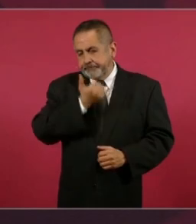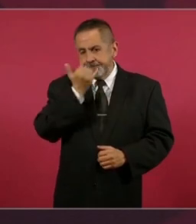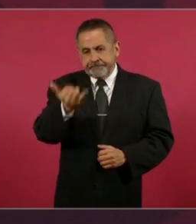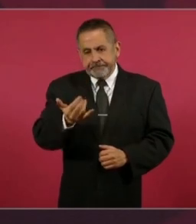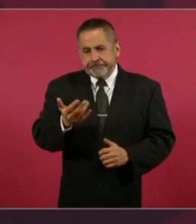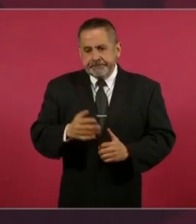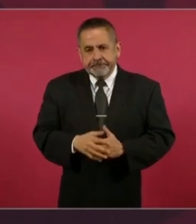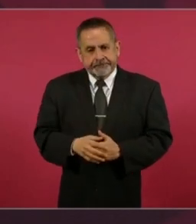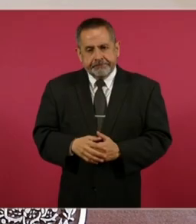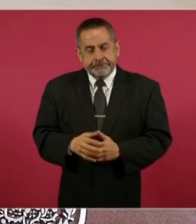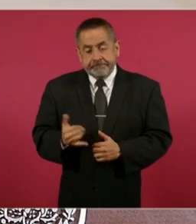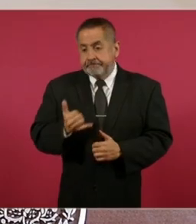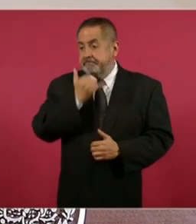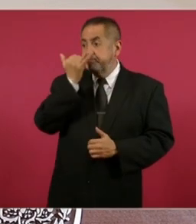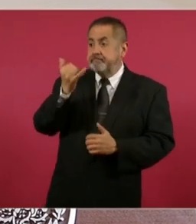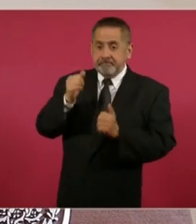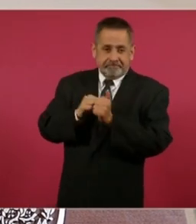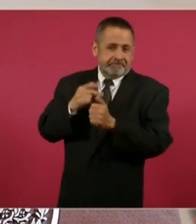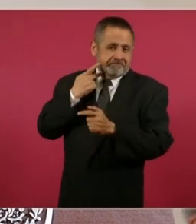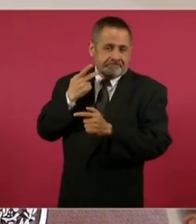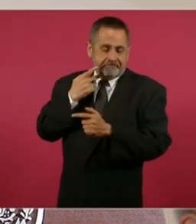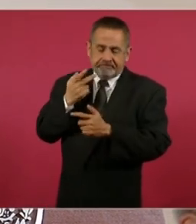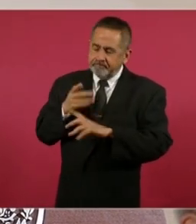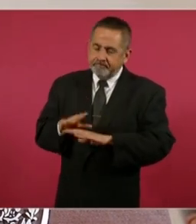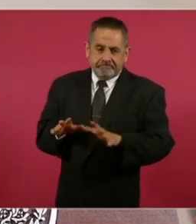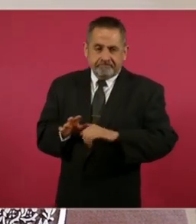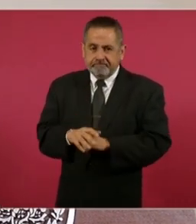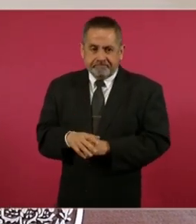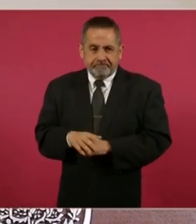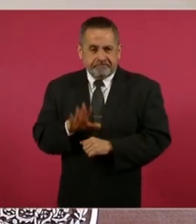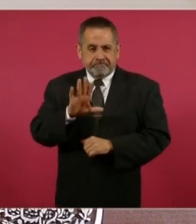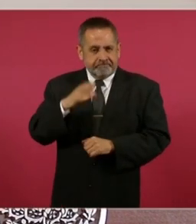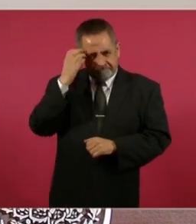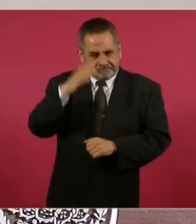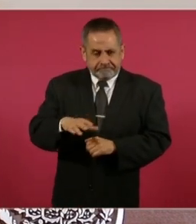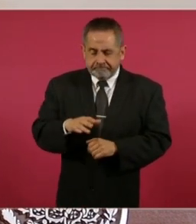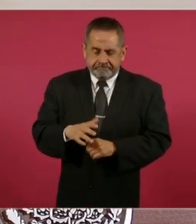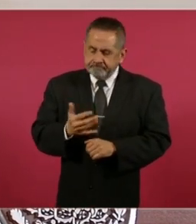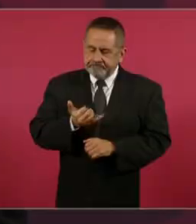y los errores en políticas son como